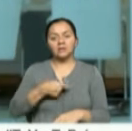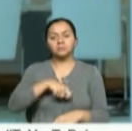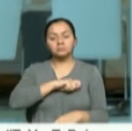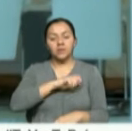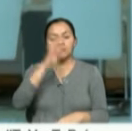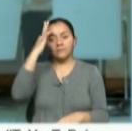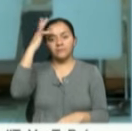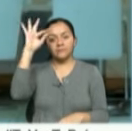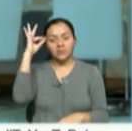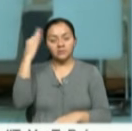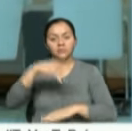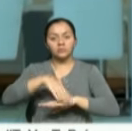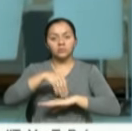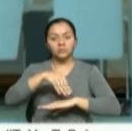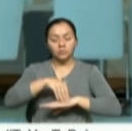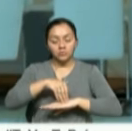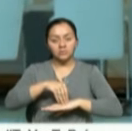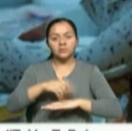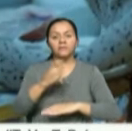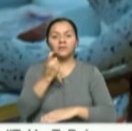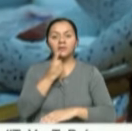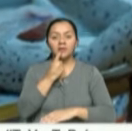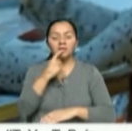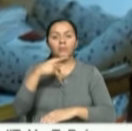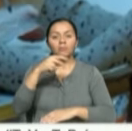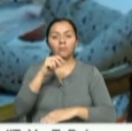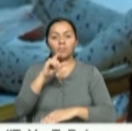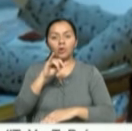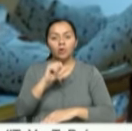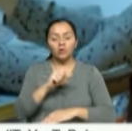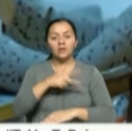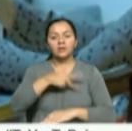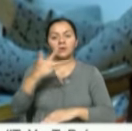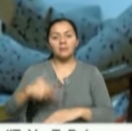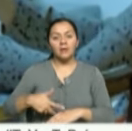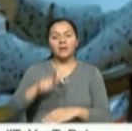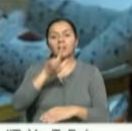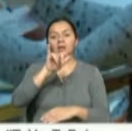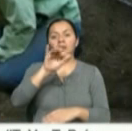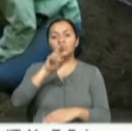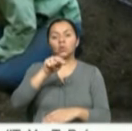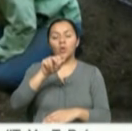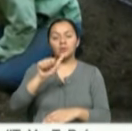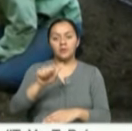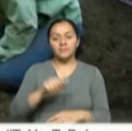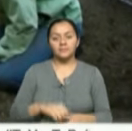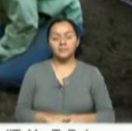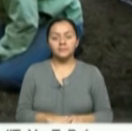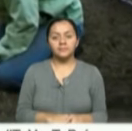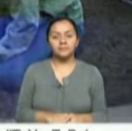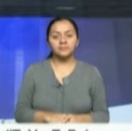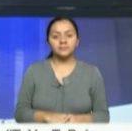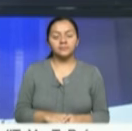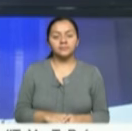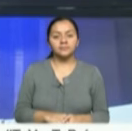Francia, Suecia, Lituania, Finlandia, Polonia y Dinamarca. Carolina Díaz, Noticiero